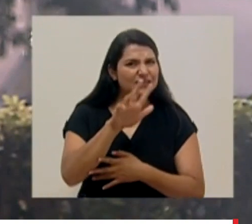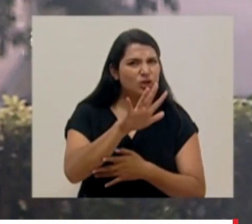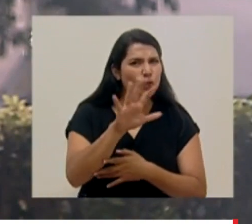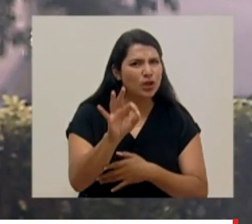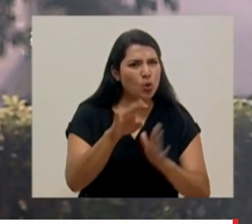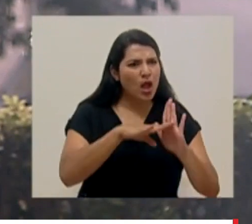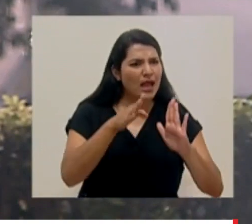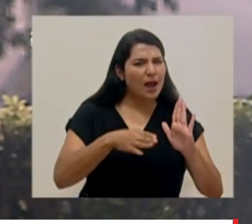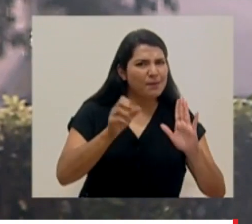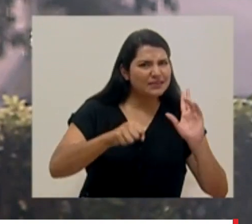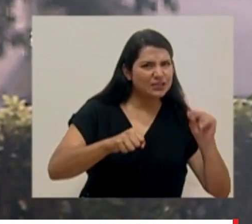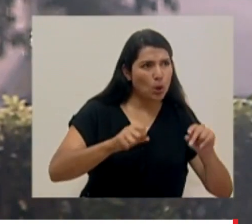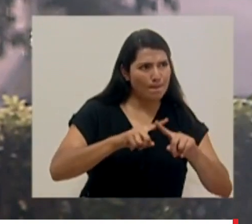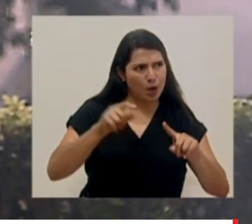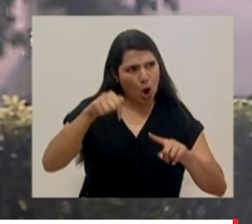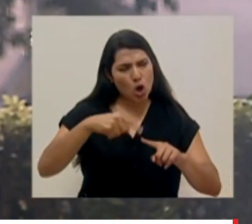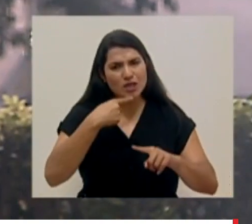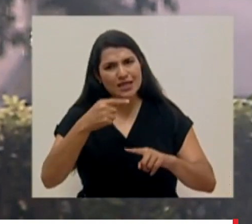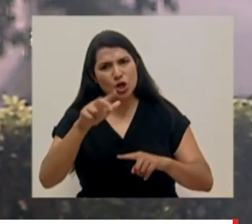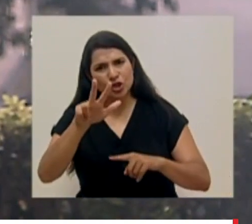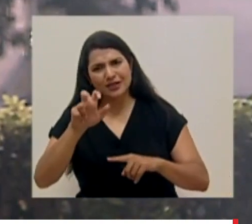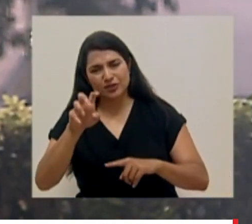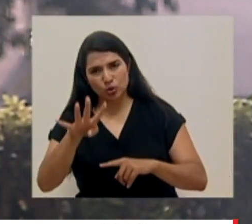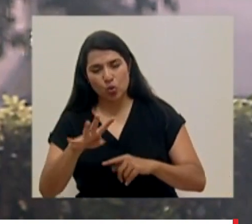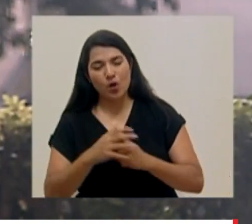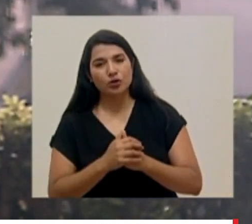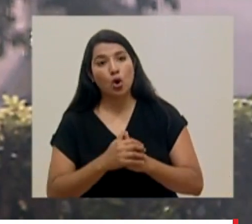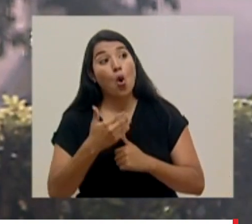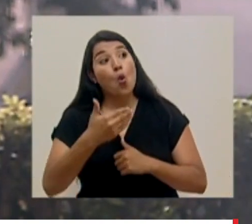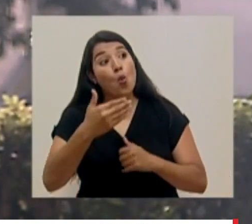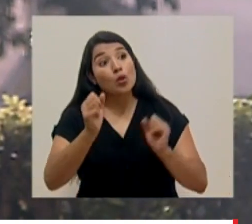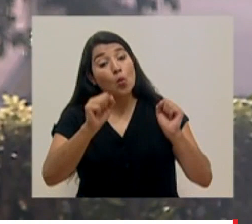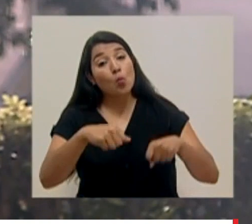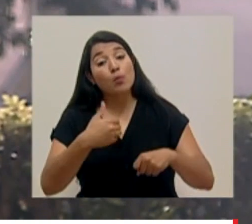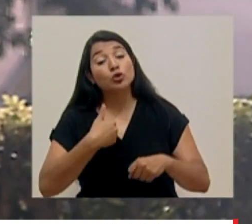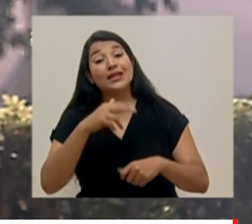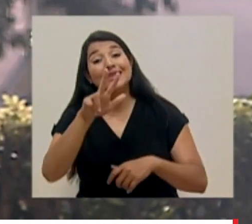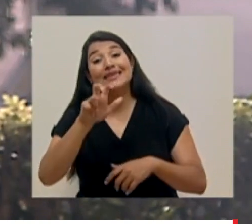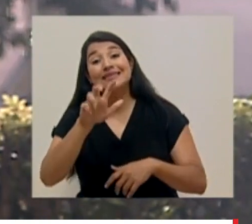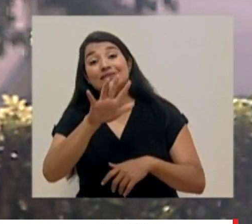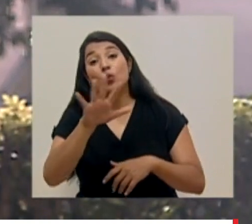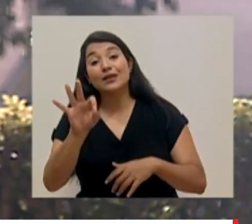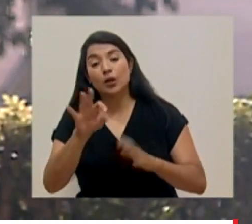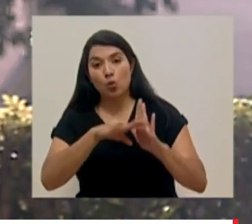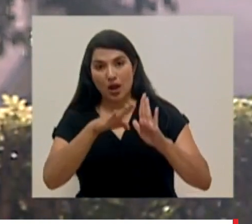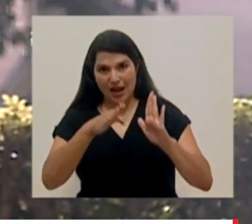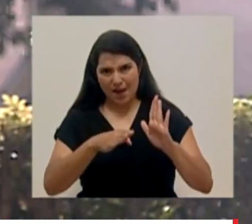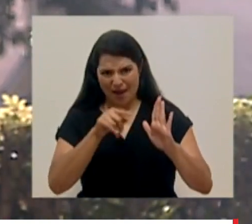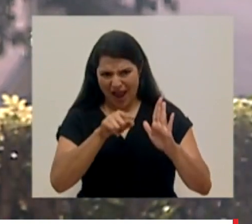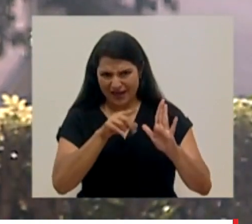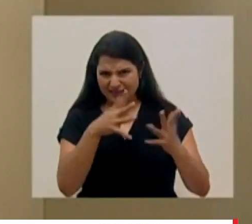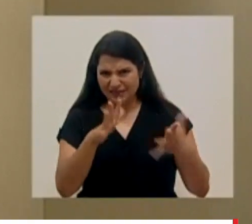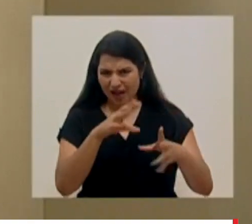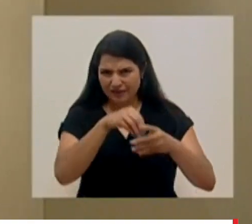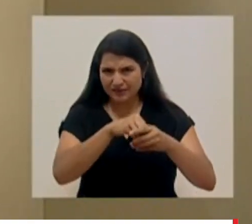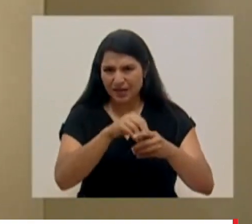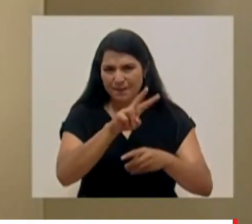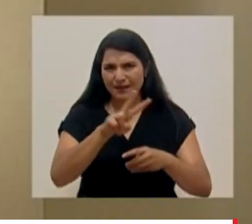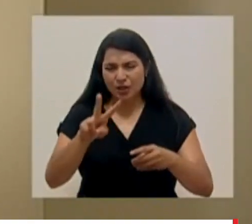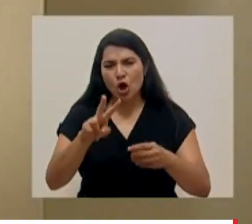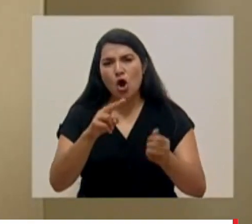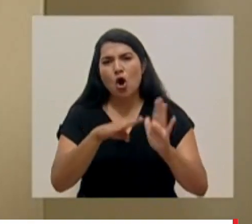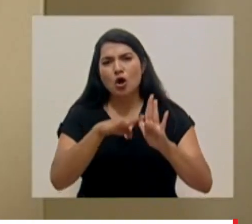tener completamente equipadas estas 359 camas? Y para estar claro, si esas 359 incluyen las 22 de hospitales privados o no.